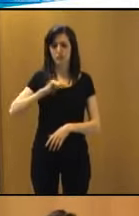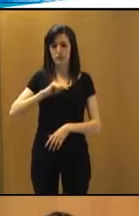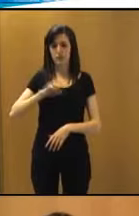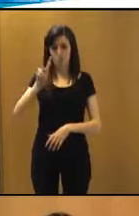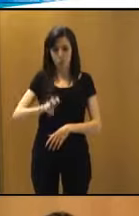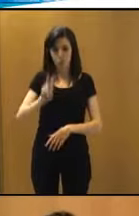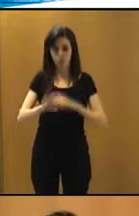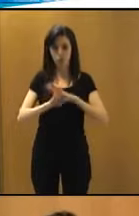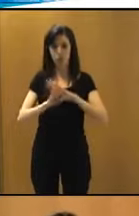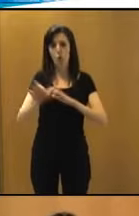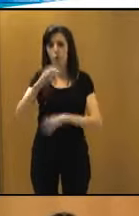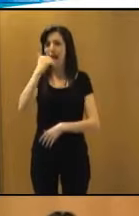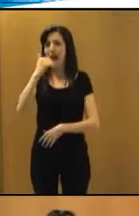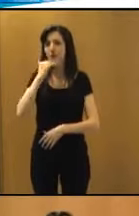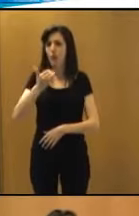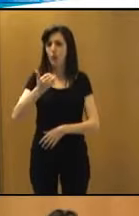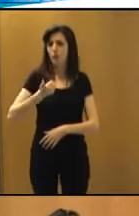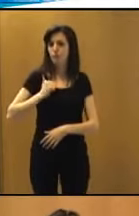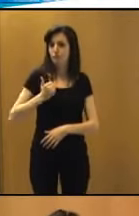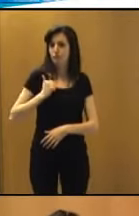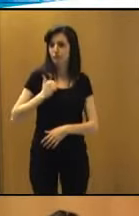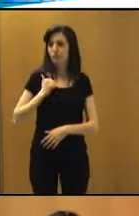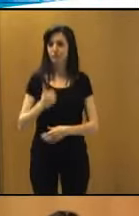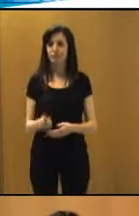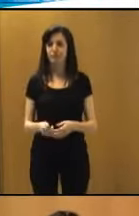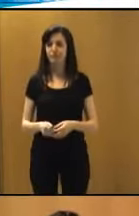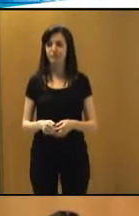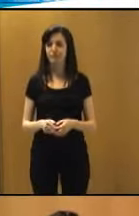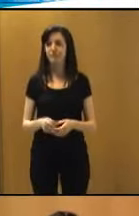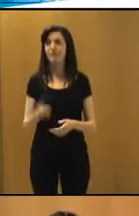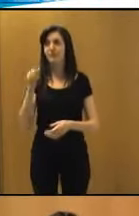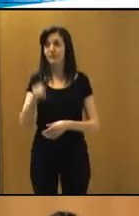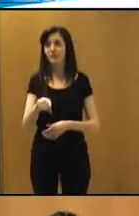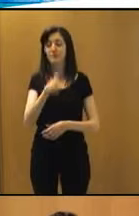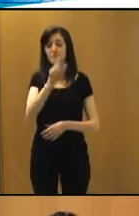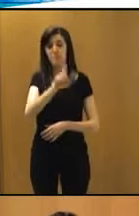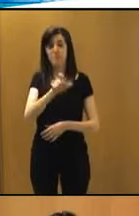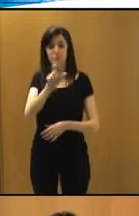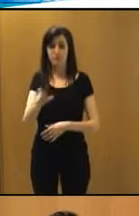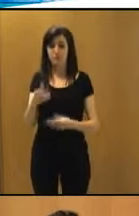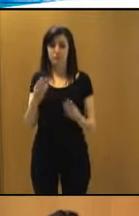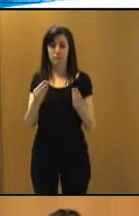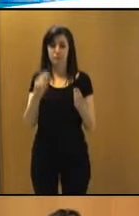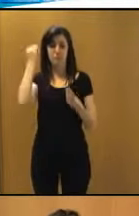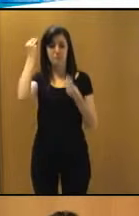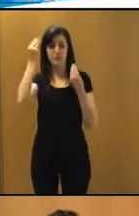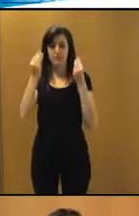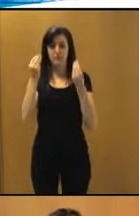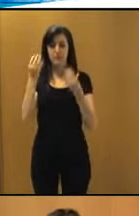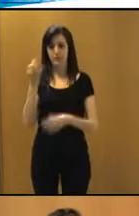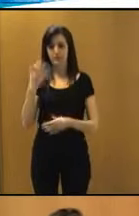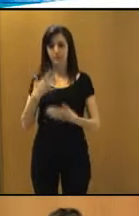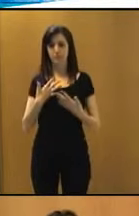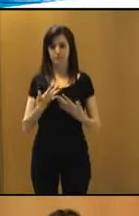seguir sintiéndose útil o hacer algo de provecho. Por supuesto, también hay mucha gente que considera que